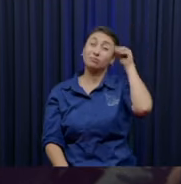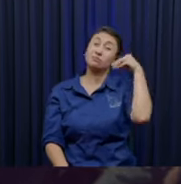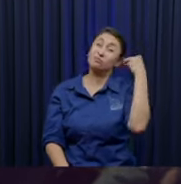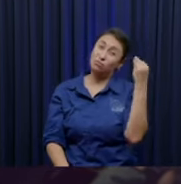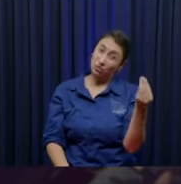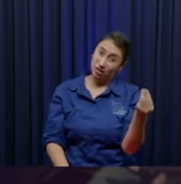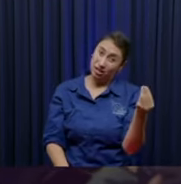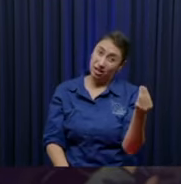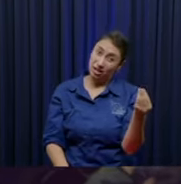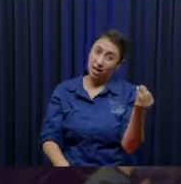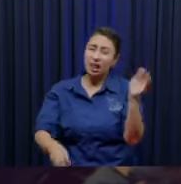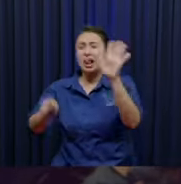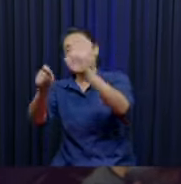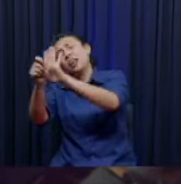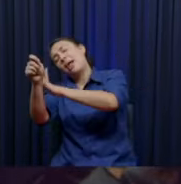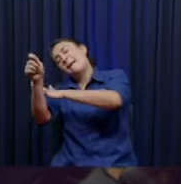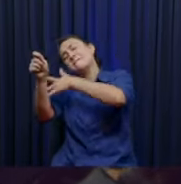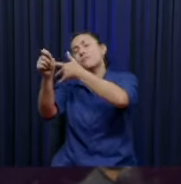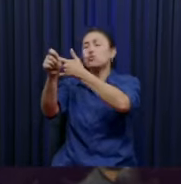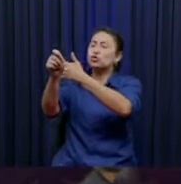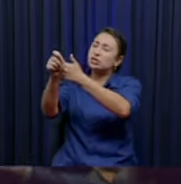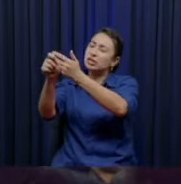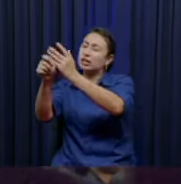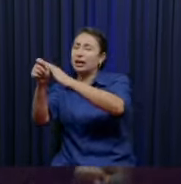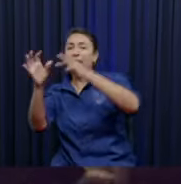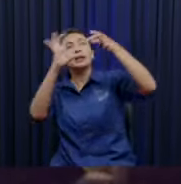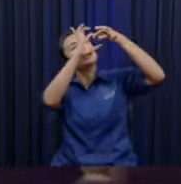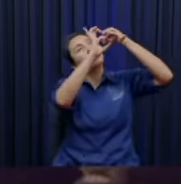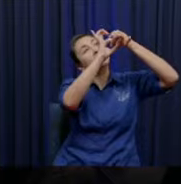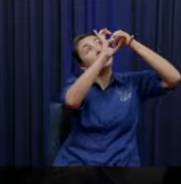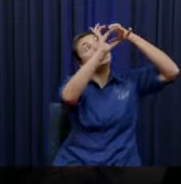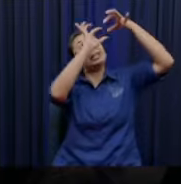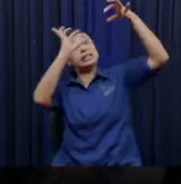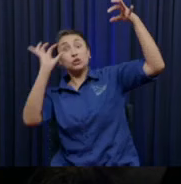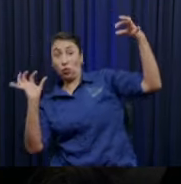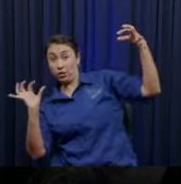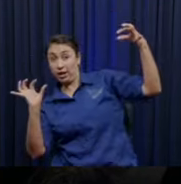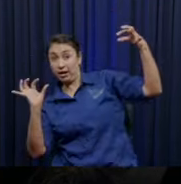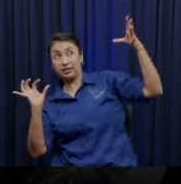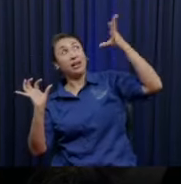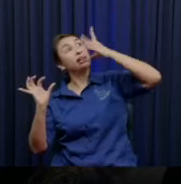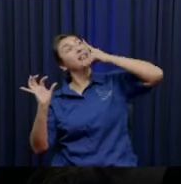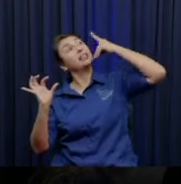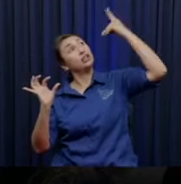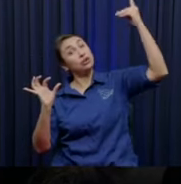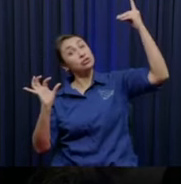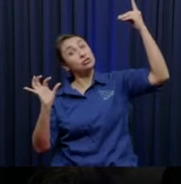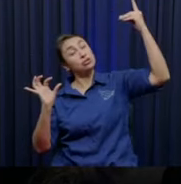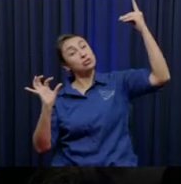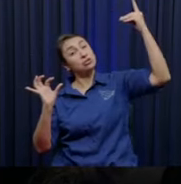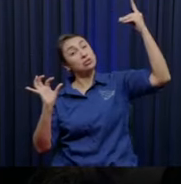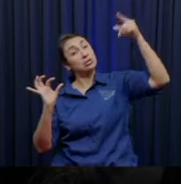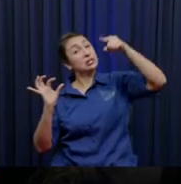¿Usted no le pasa eso? ¿Con cuál? Platiquemos aquí.